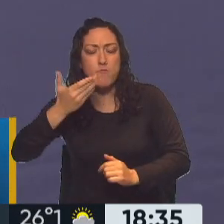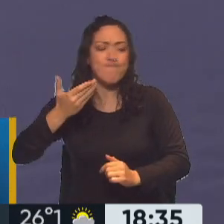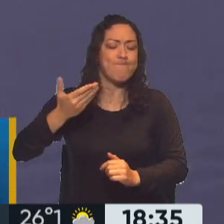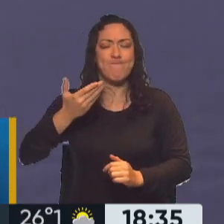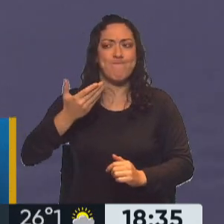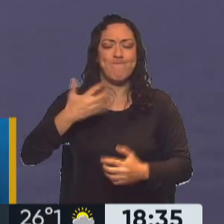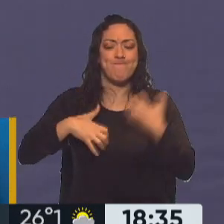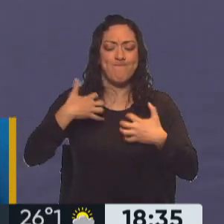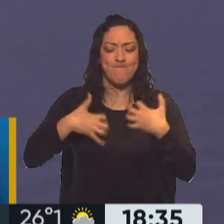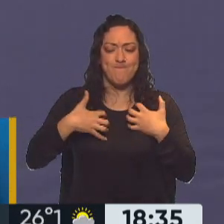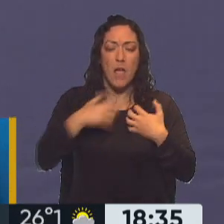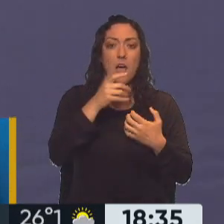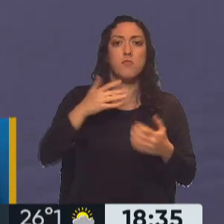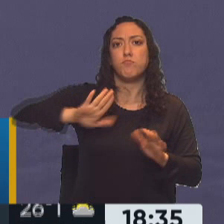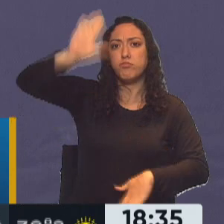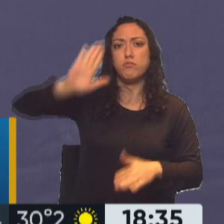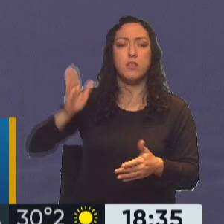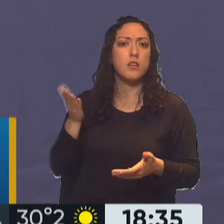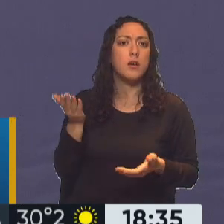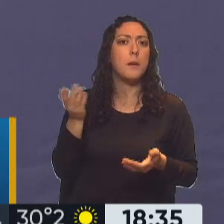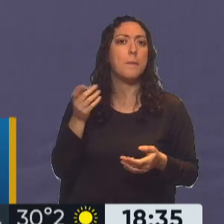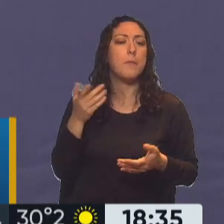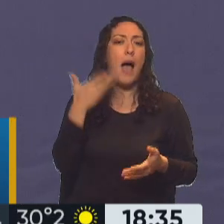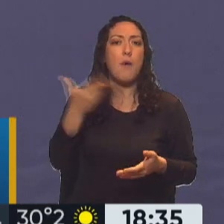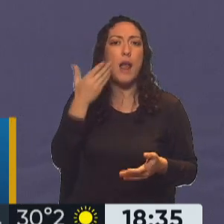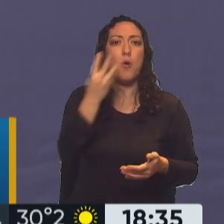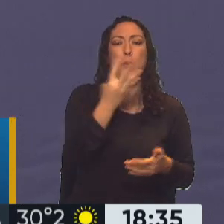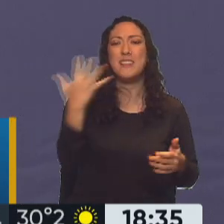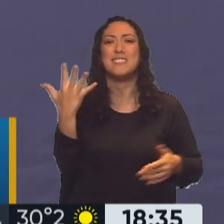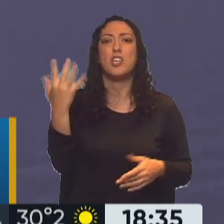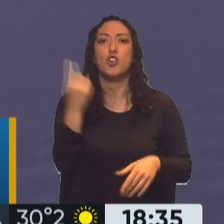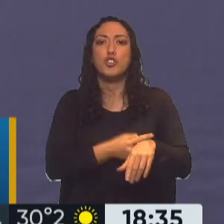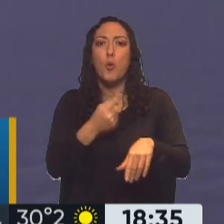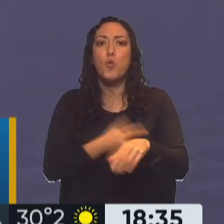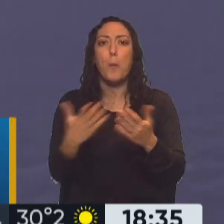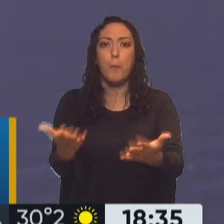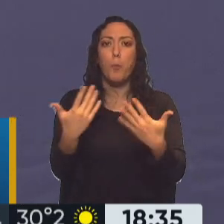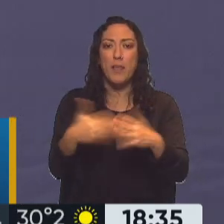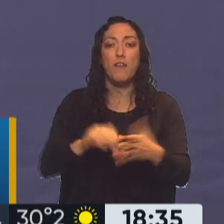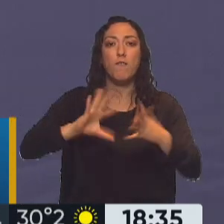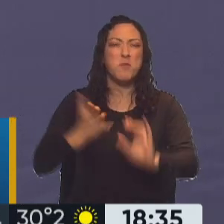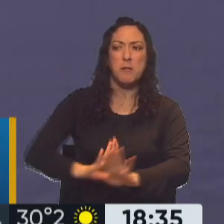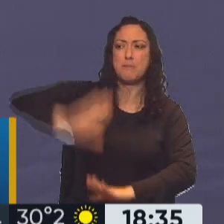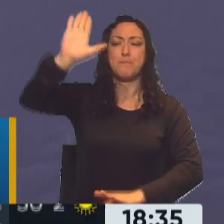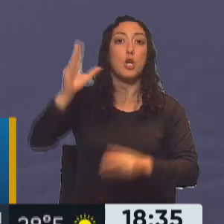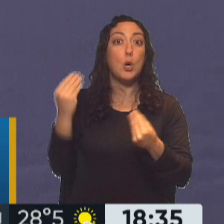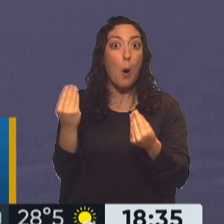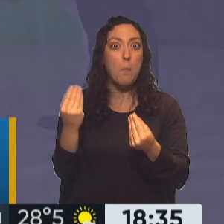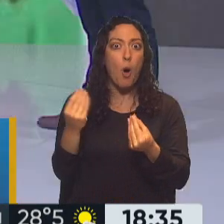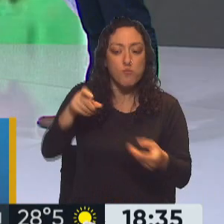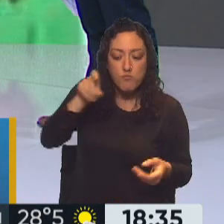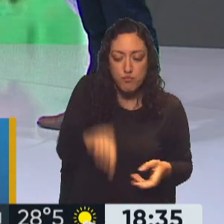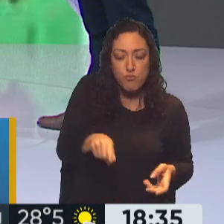la palabra y se le va a conceder por un periodo de 45 segundos. ¿Cómo pide la palabra? Lo pide a través del famoso